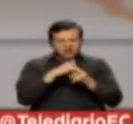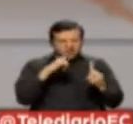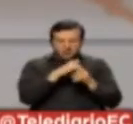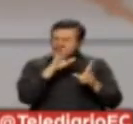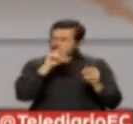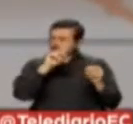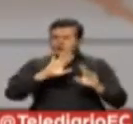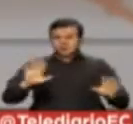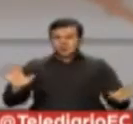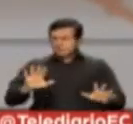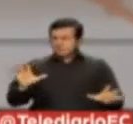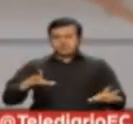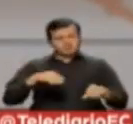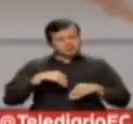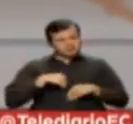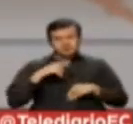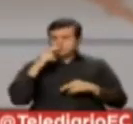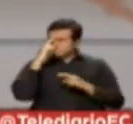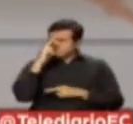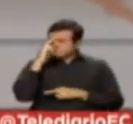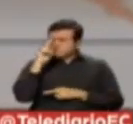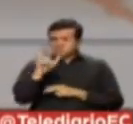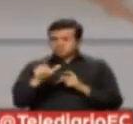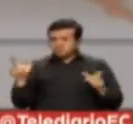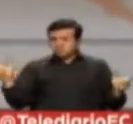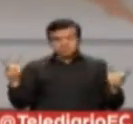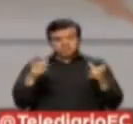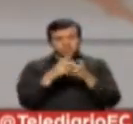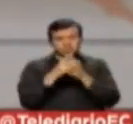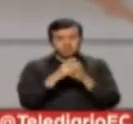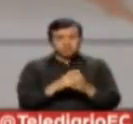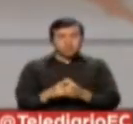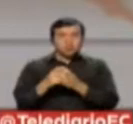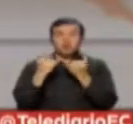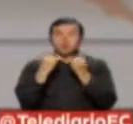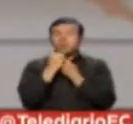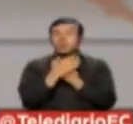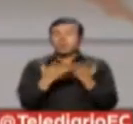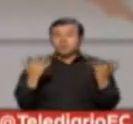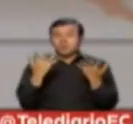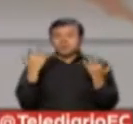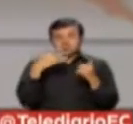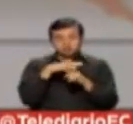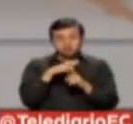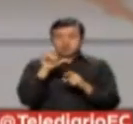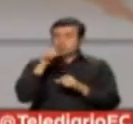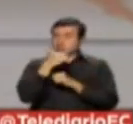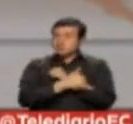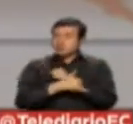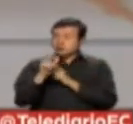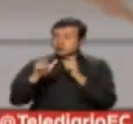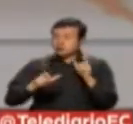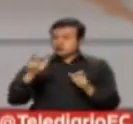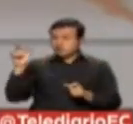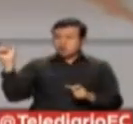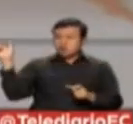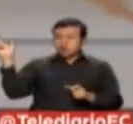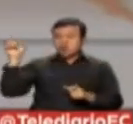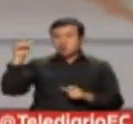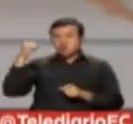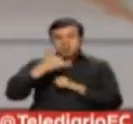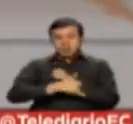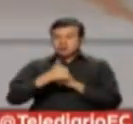del bullying haya la aceptación del otro la inclusión del otro en un momento actual por ejemplo en el cual tenemos que incluir extranjeros dentro de nuestra